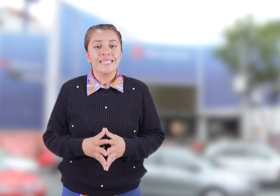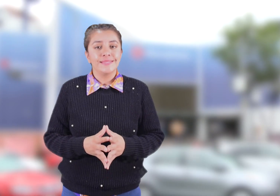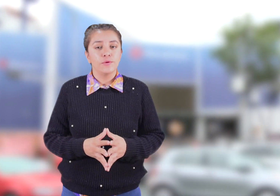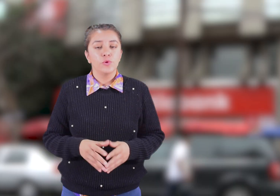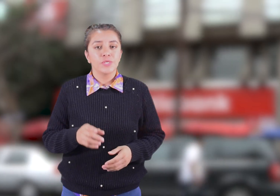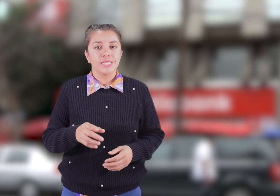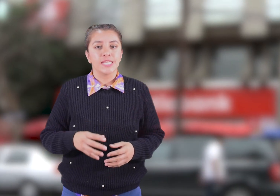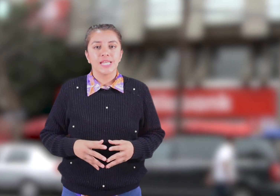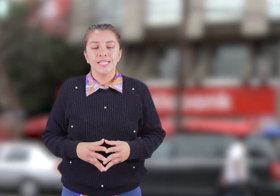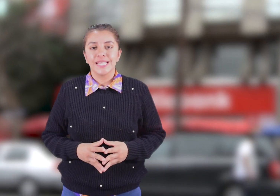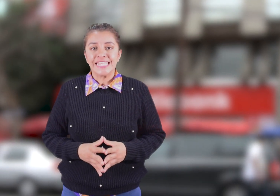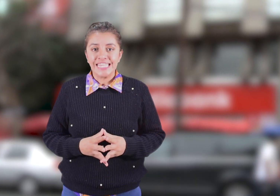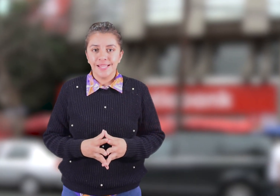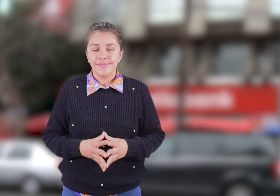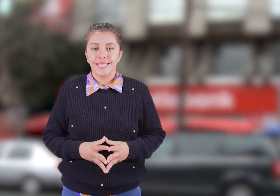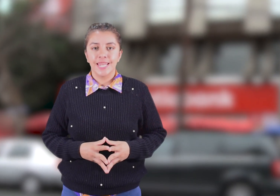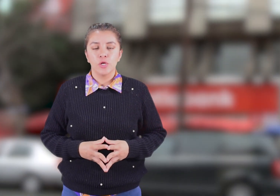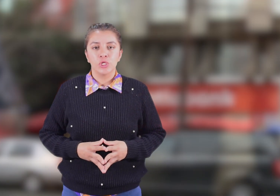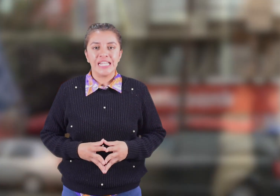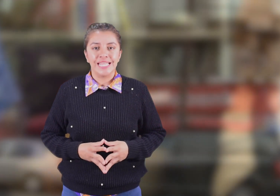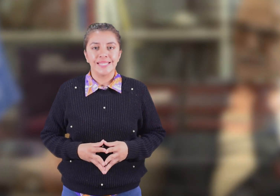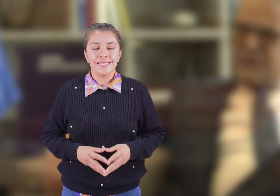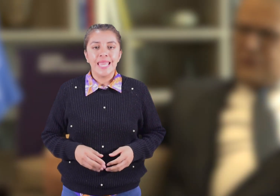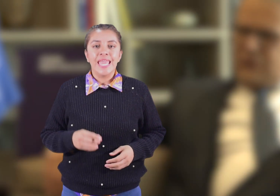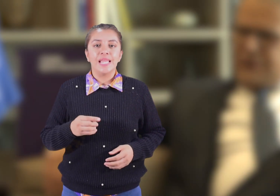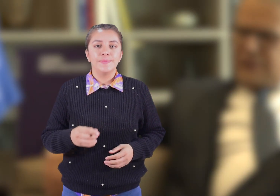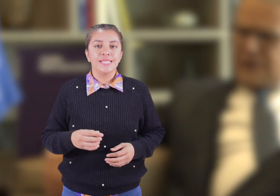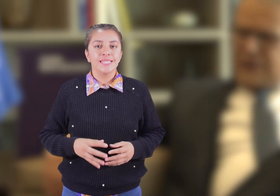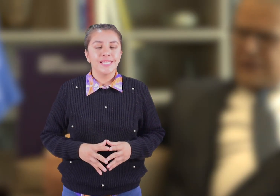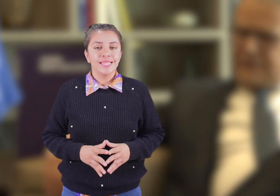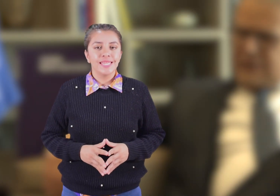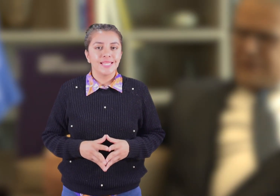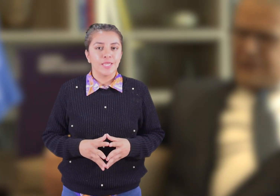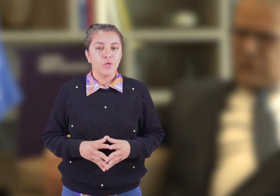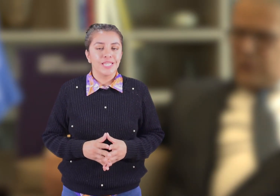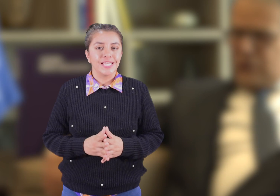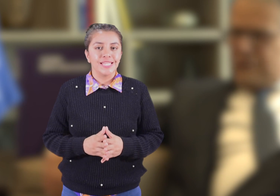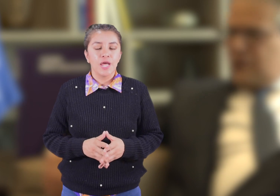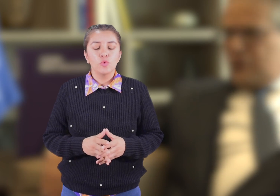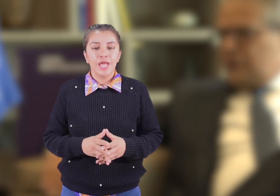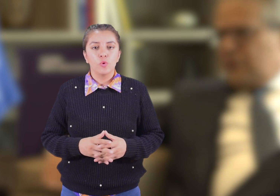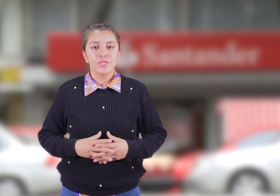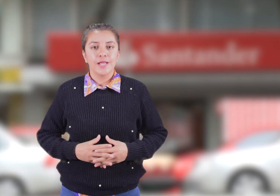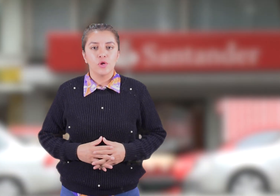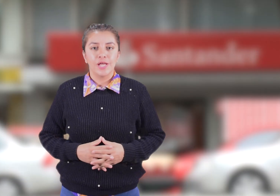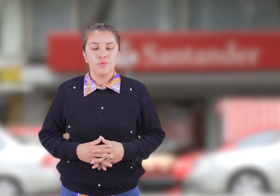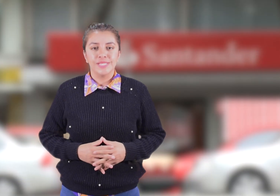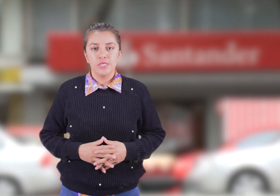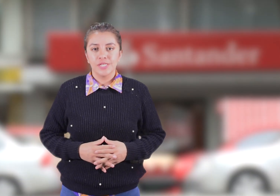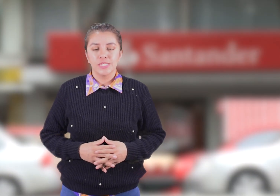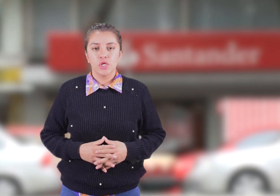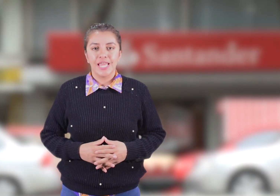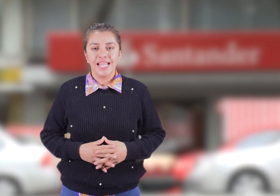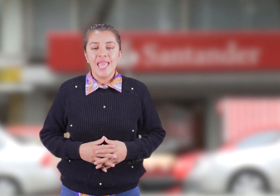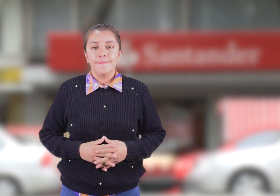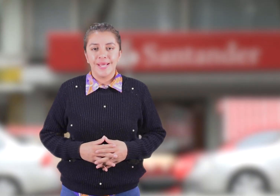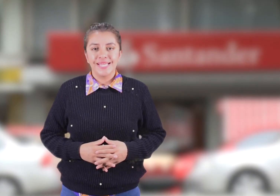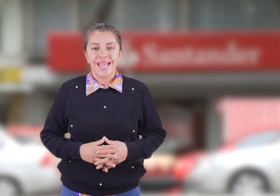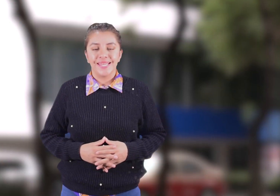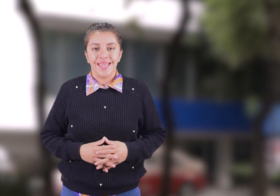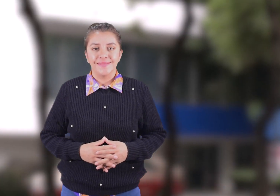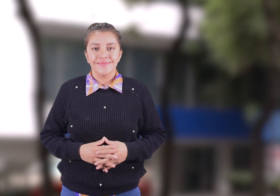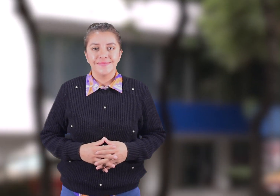y seguros que se realizan sin avisar a los clientes el presidente detalló que tendrá una junta con la comisión nacional